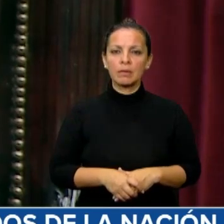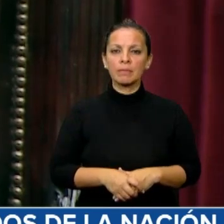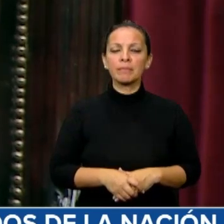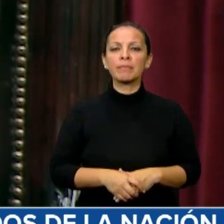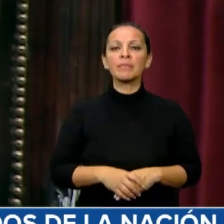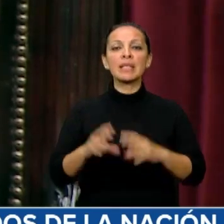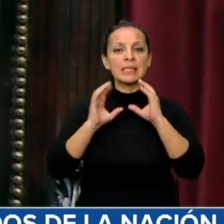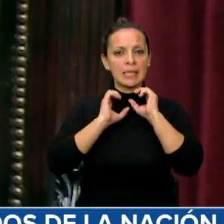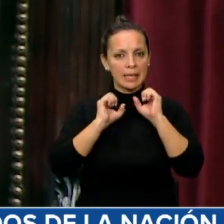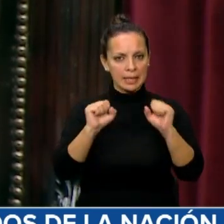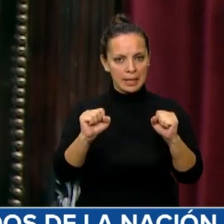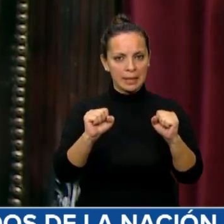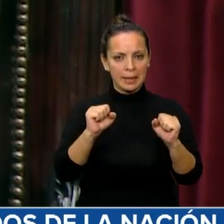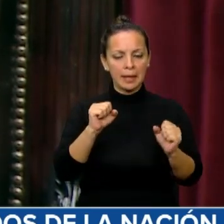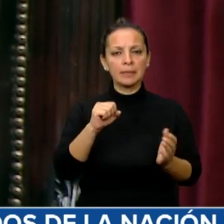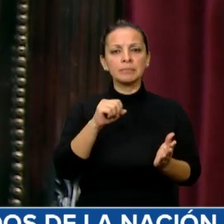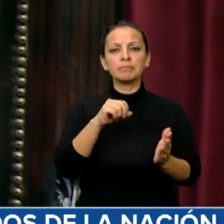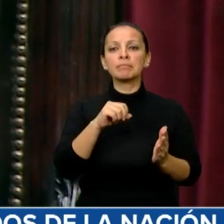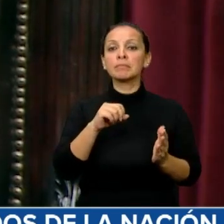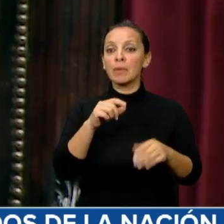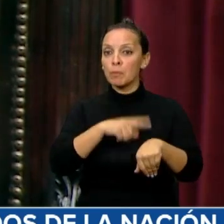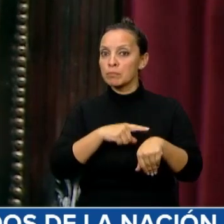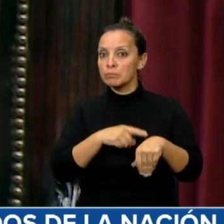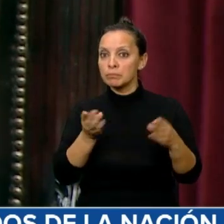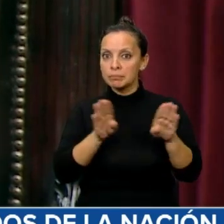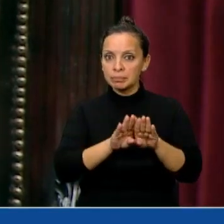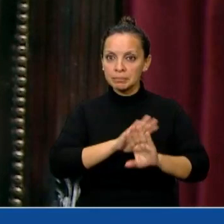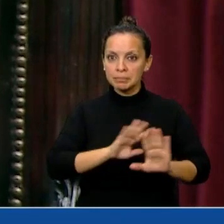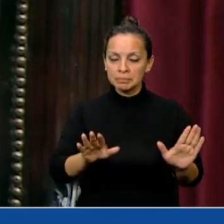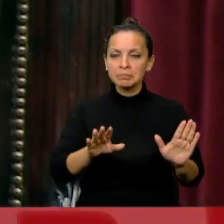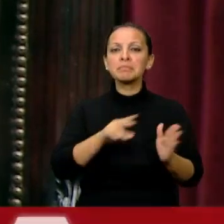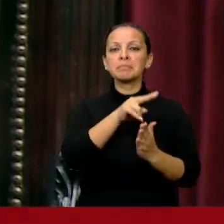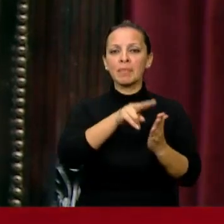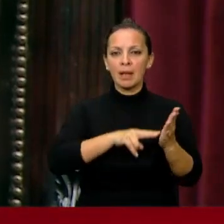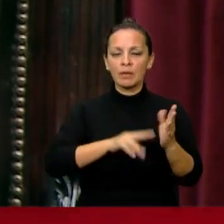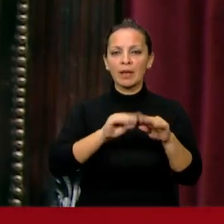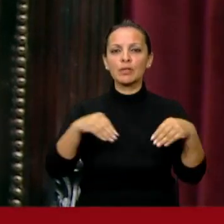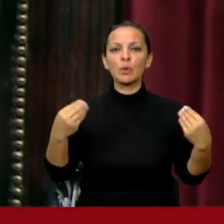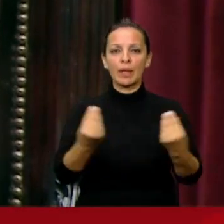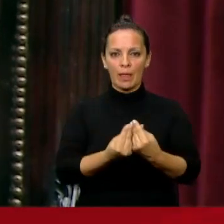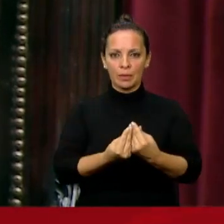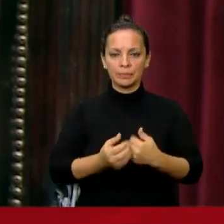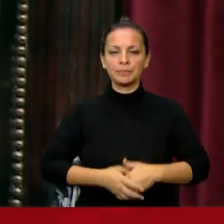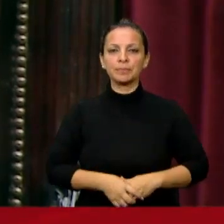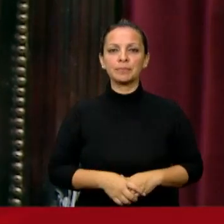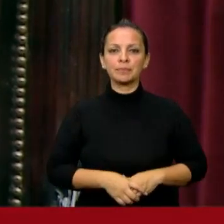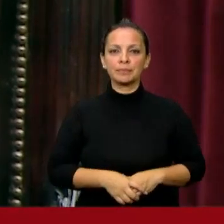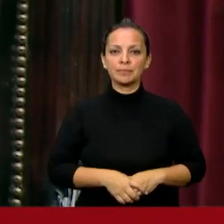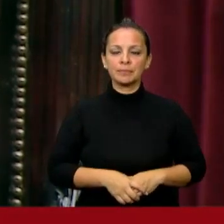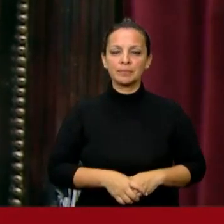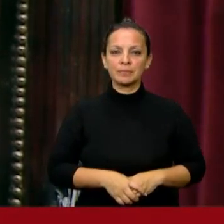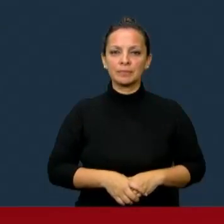Por secretaría se cierra la votación. Por secretaría se dará lectura del resultado de la votación.